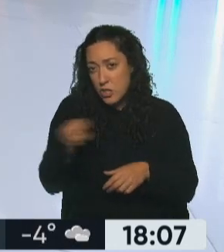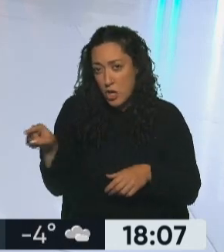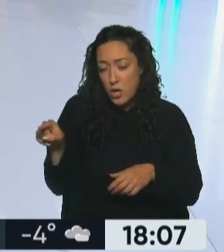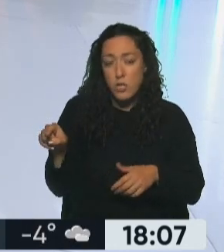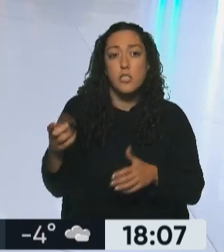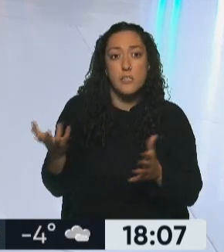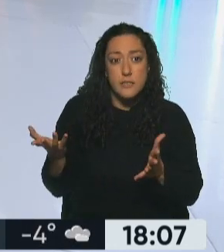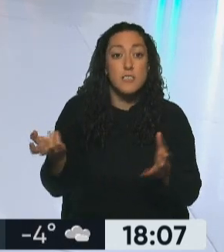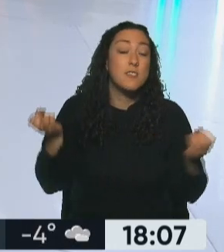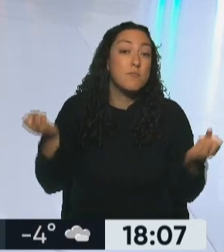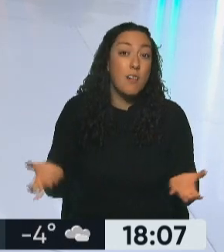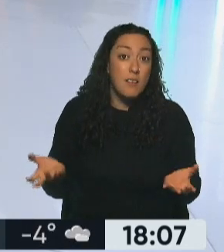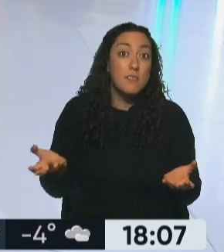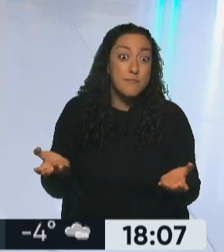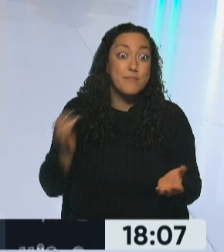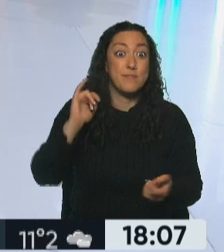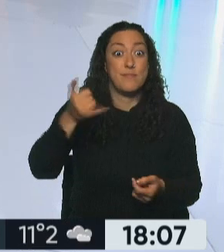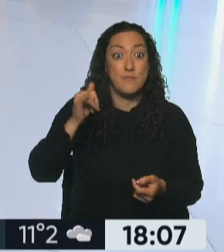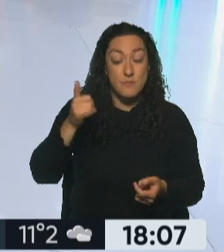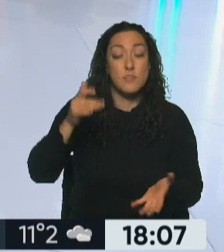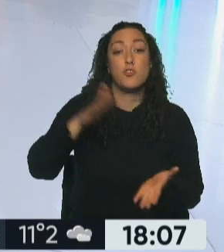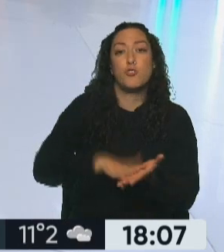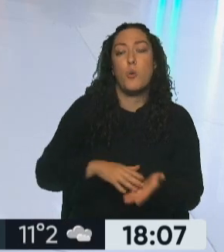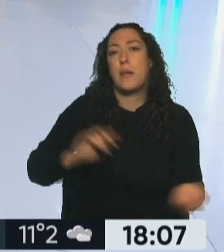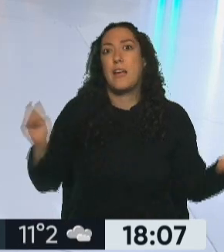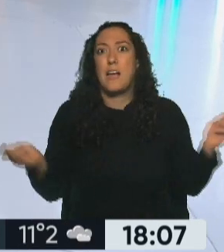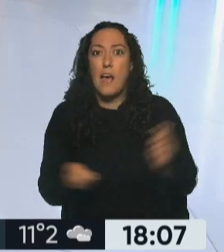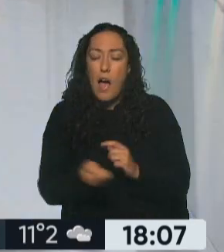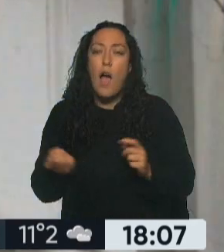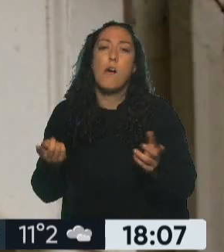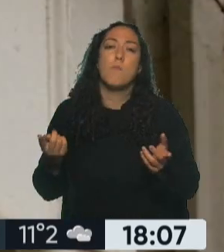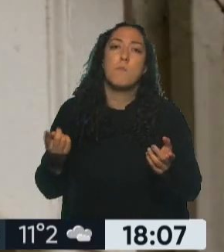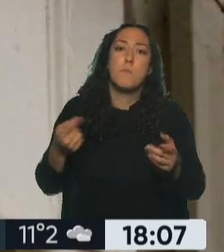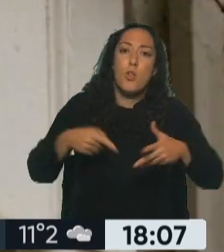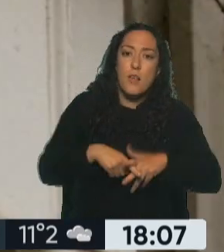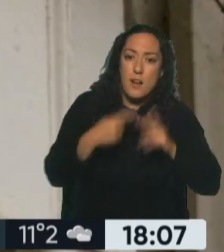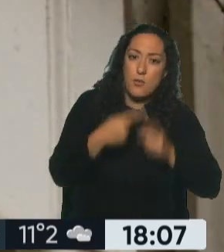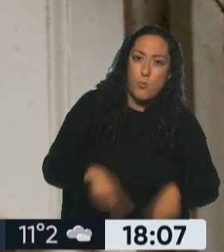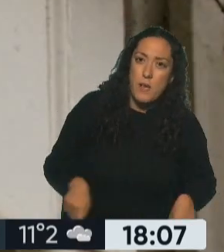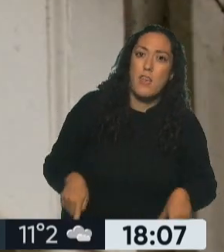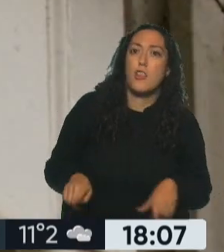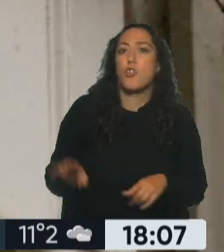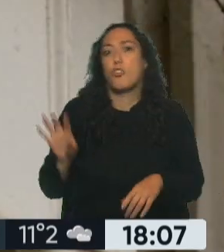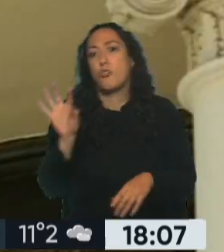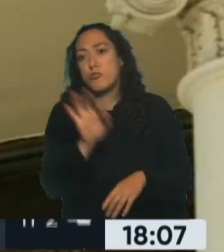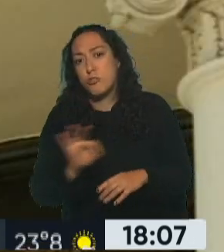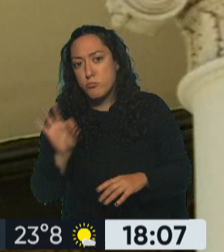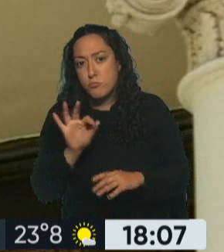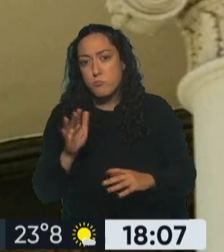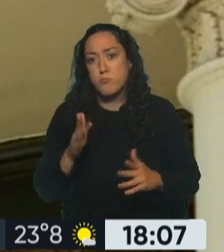bueno, sí, todo lo que tiene que ver con grandes definiciones, el cambio de instrumentos, de sobre